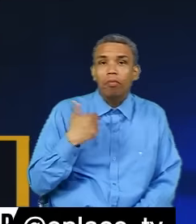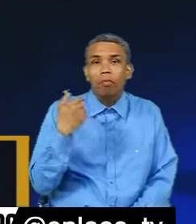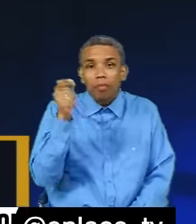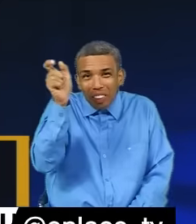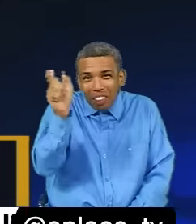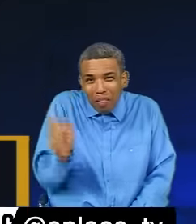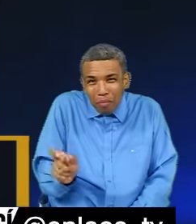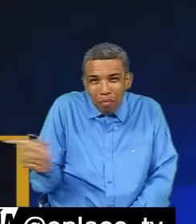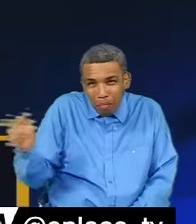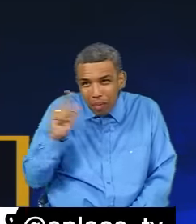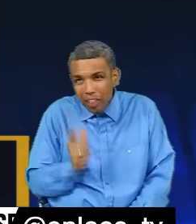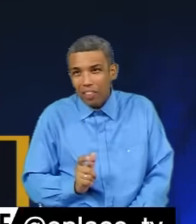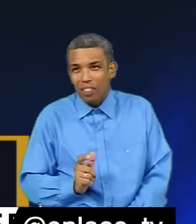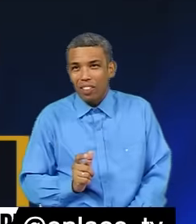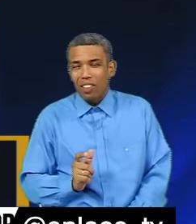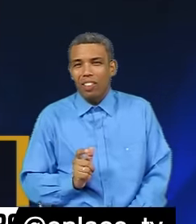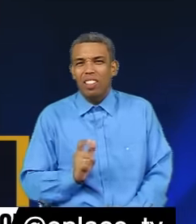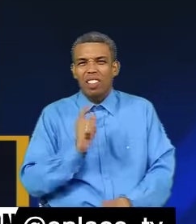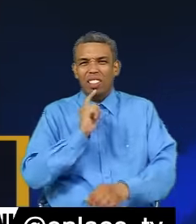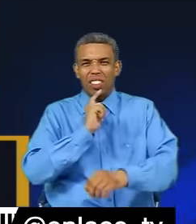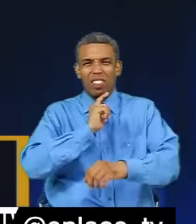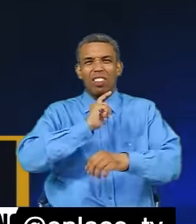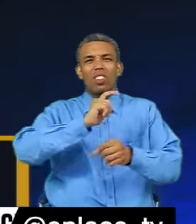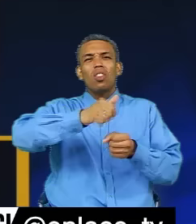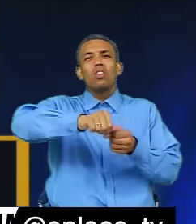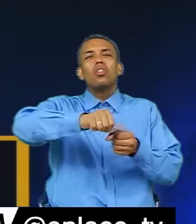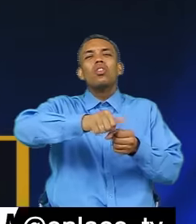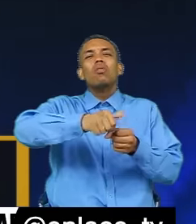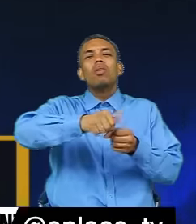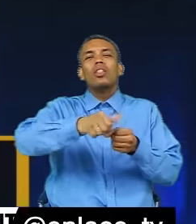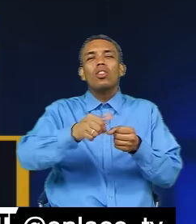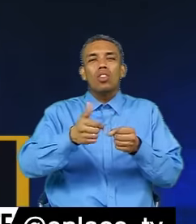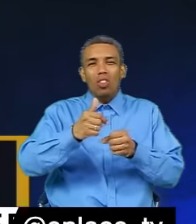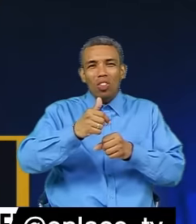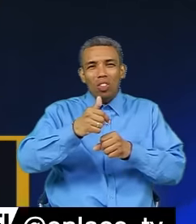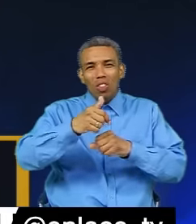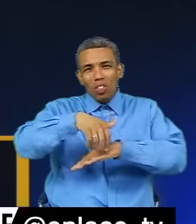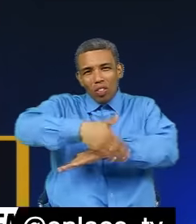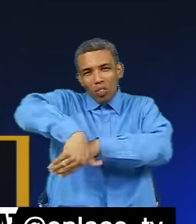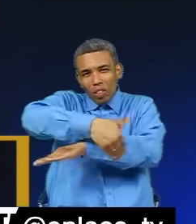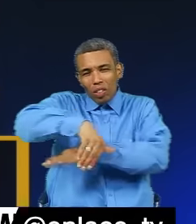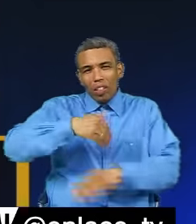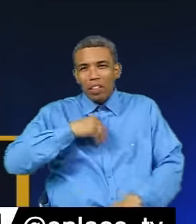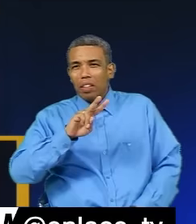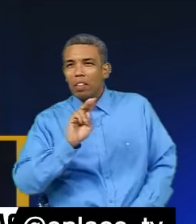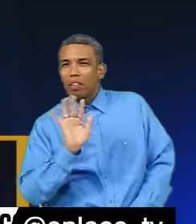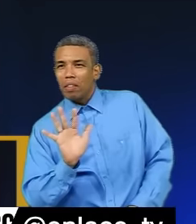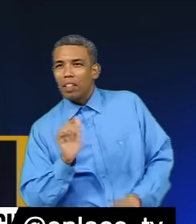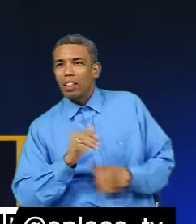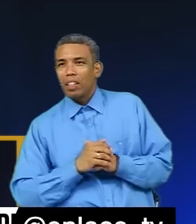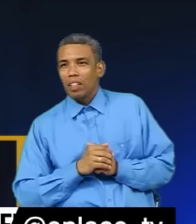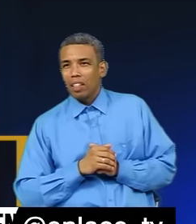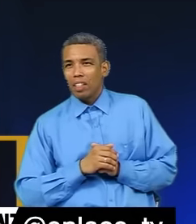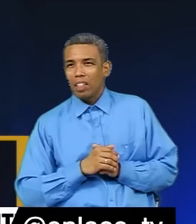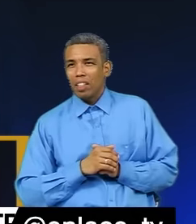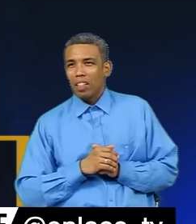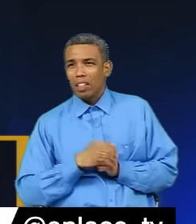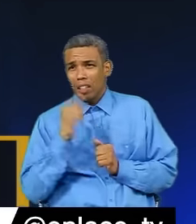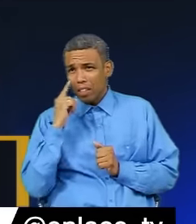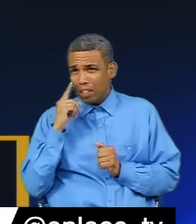en el sector de la entrada del 25 de agosto? Captado infraganti, rellenando un hueco en la vía con losa partida que al